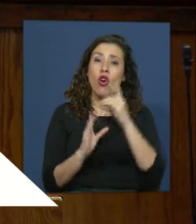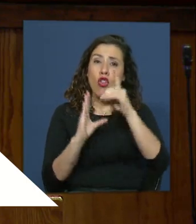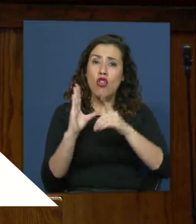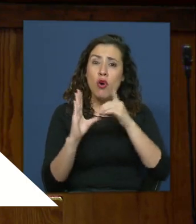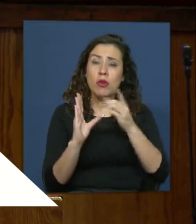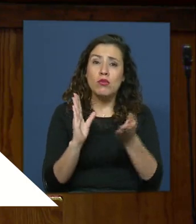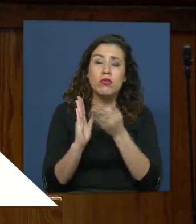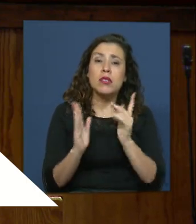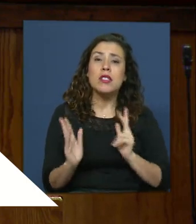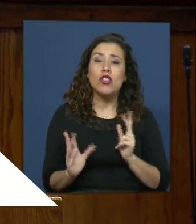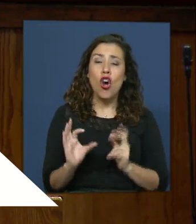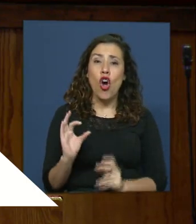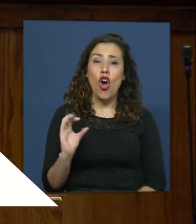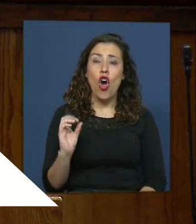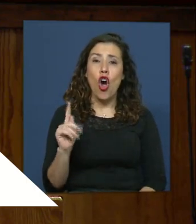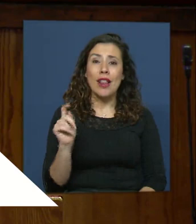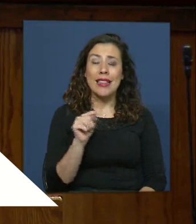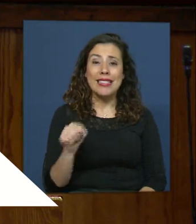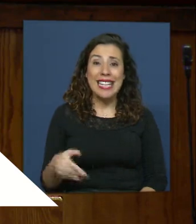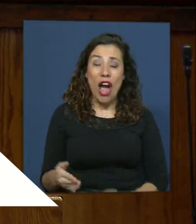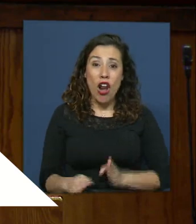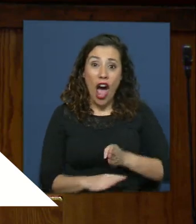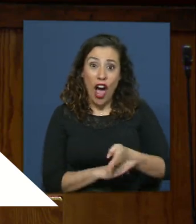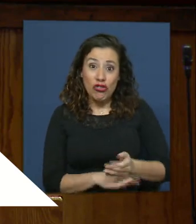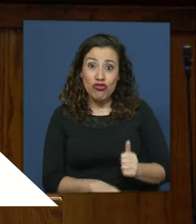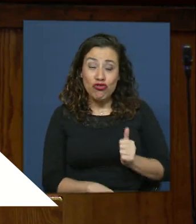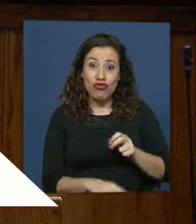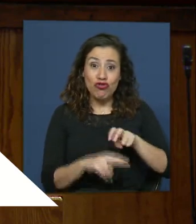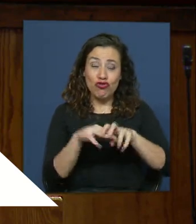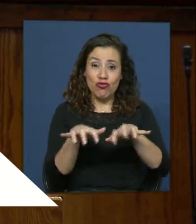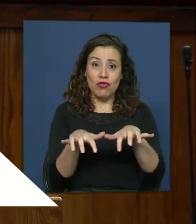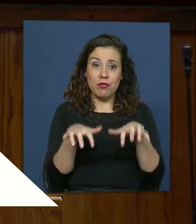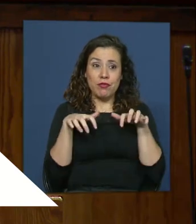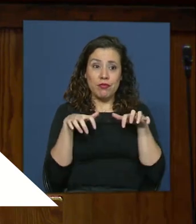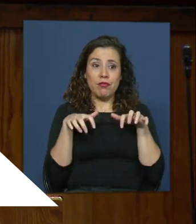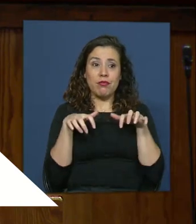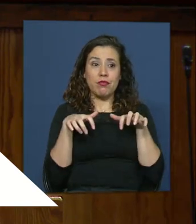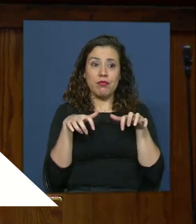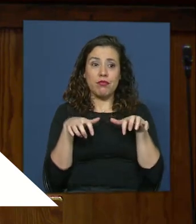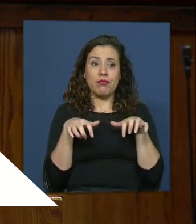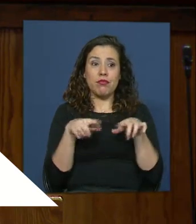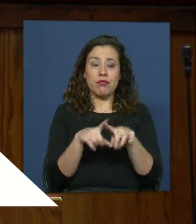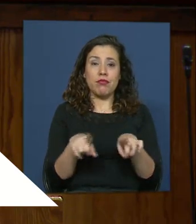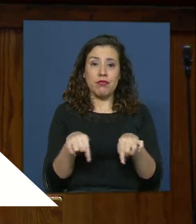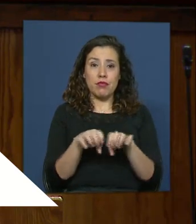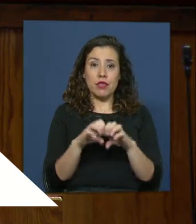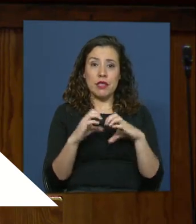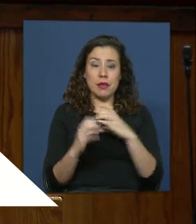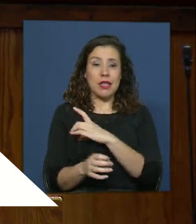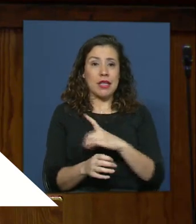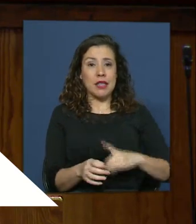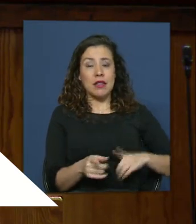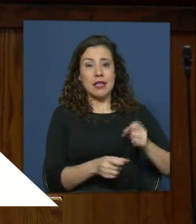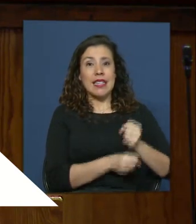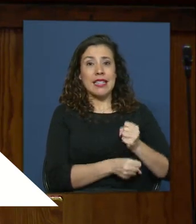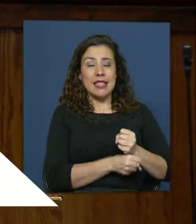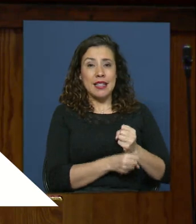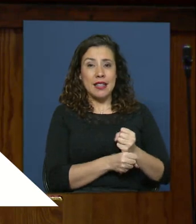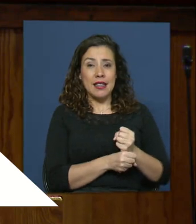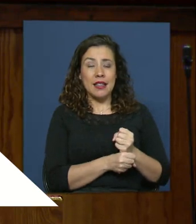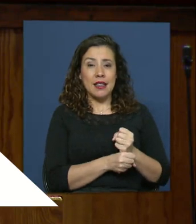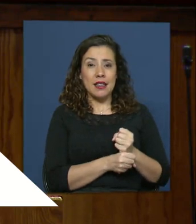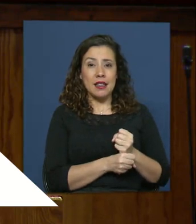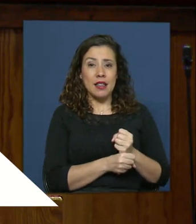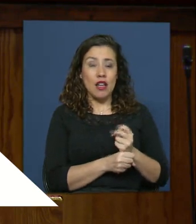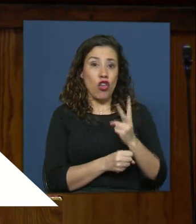don Carlos Cortés, que hoy día está presente en las tribunas de la Sala de la Cámara de Diputados, quien se encuentra trabajando también hace